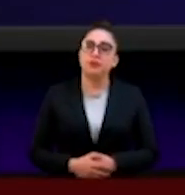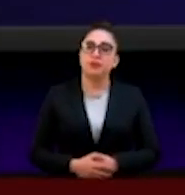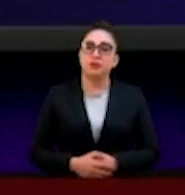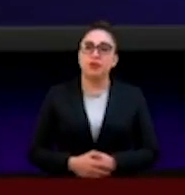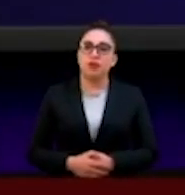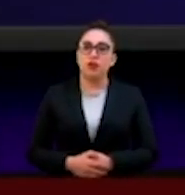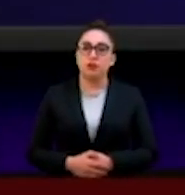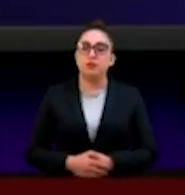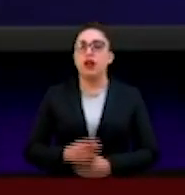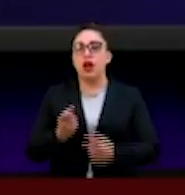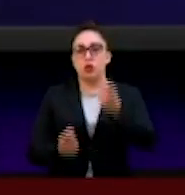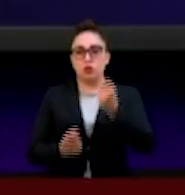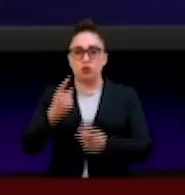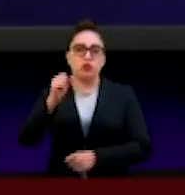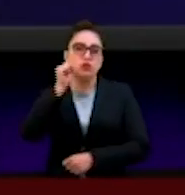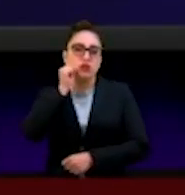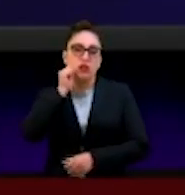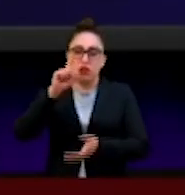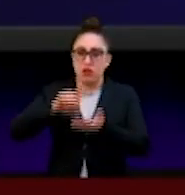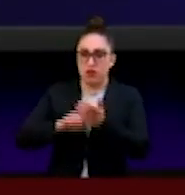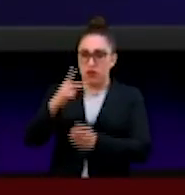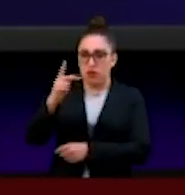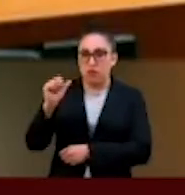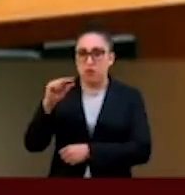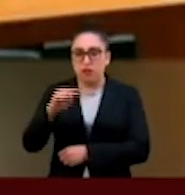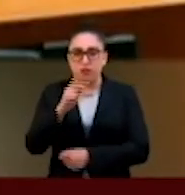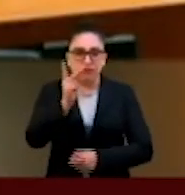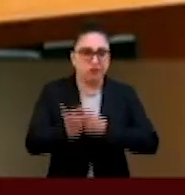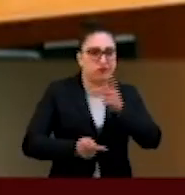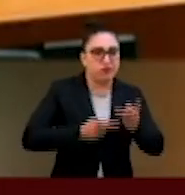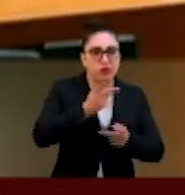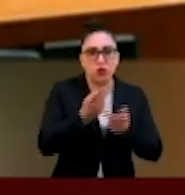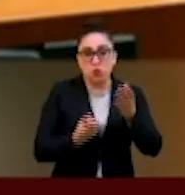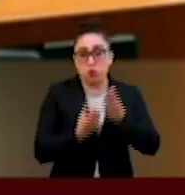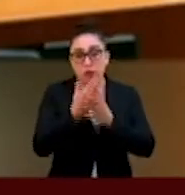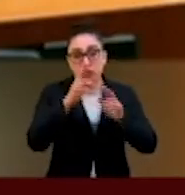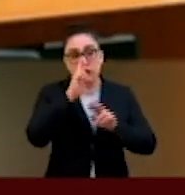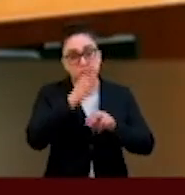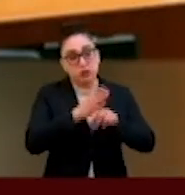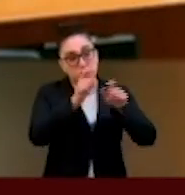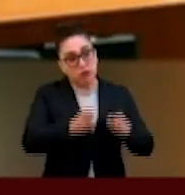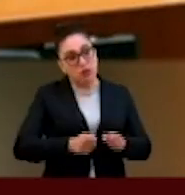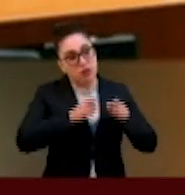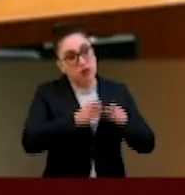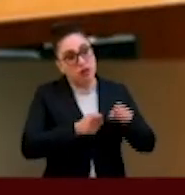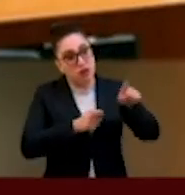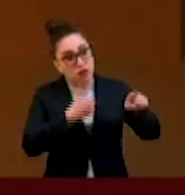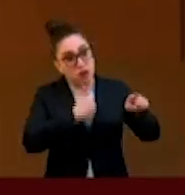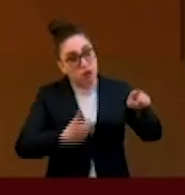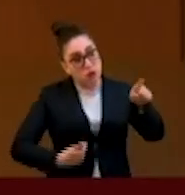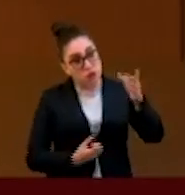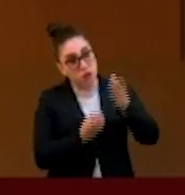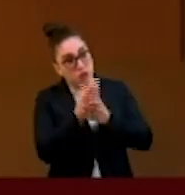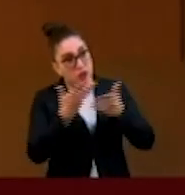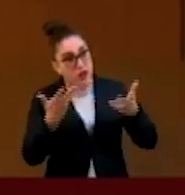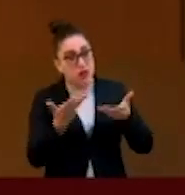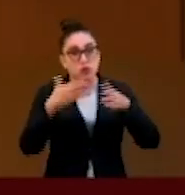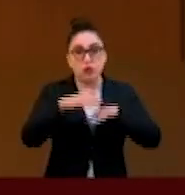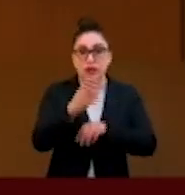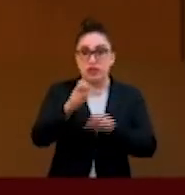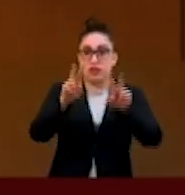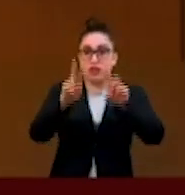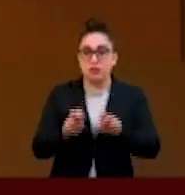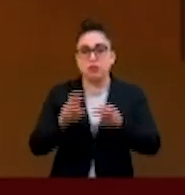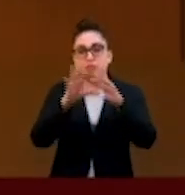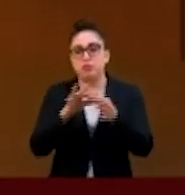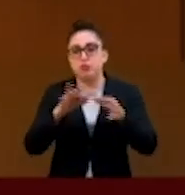Mientras tanto senadores del partido Acción Nacional cuestionaron las nuevas facultades que se le otorgarán al ejecutivo Federal en ese sentido mostraron su